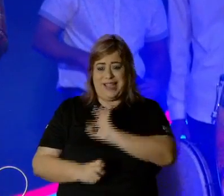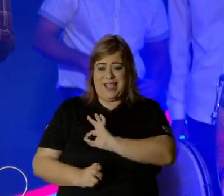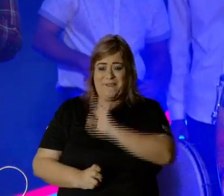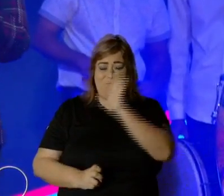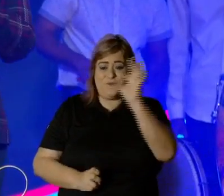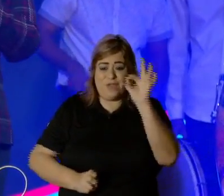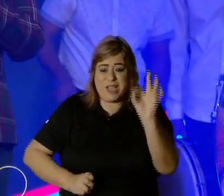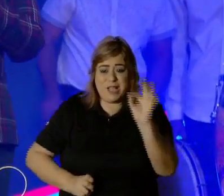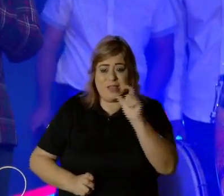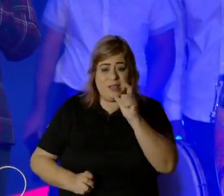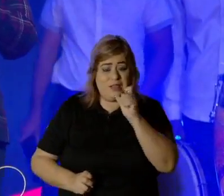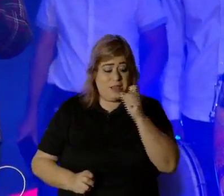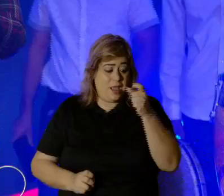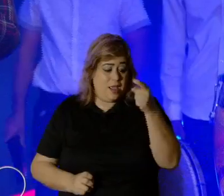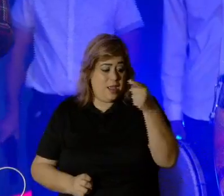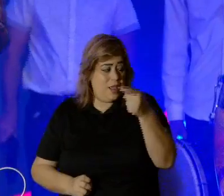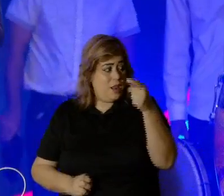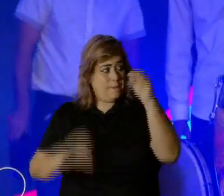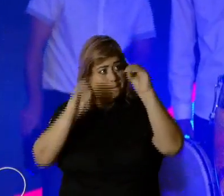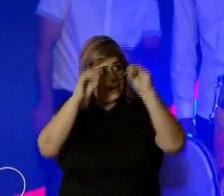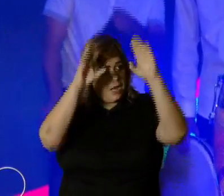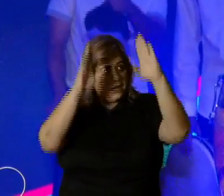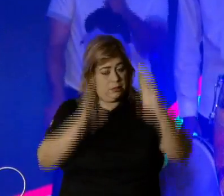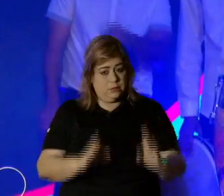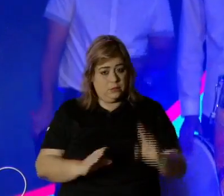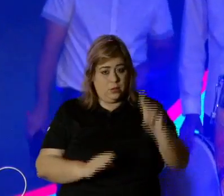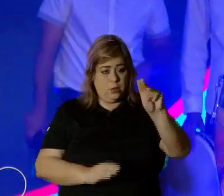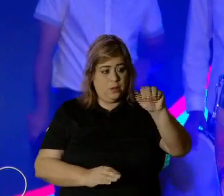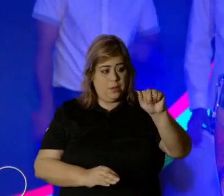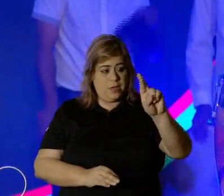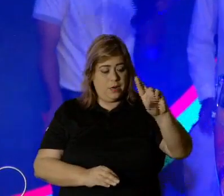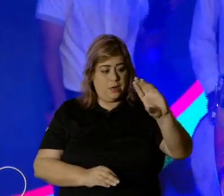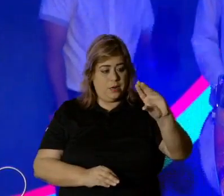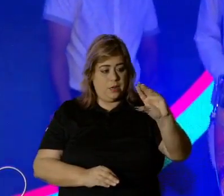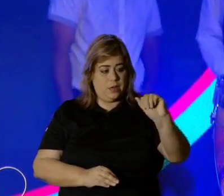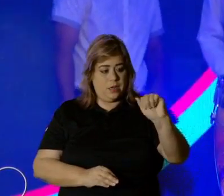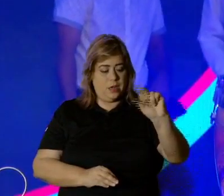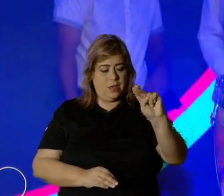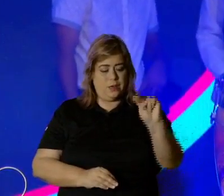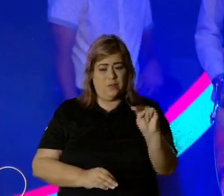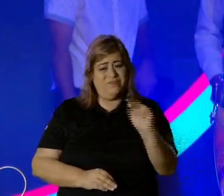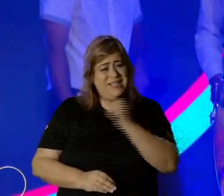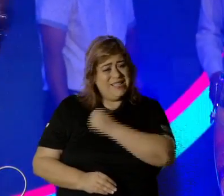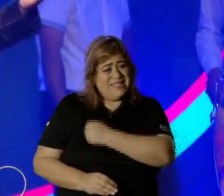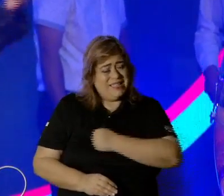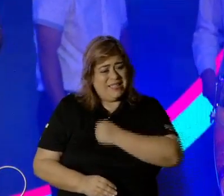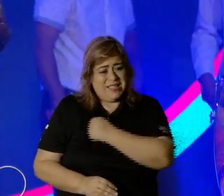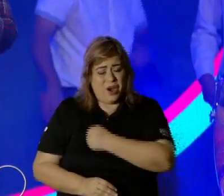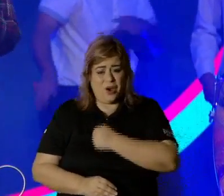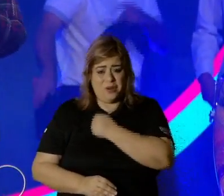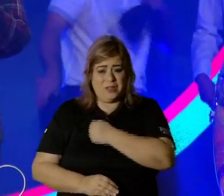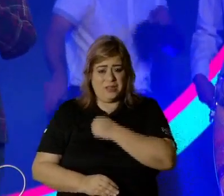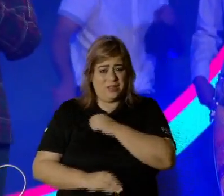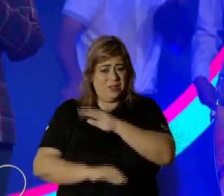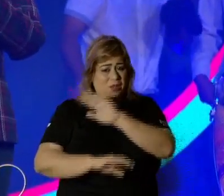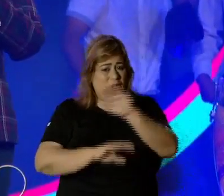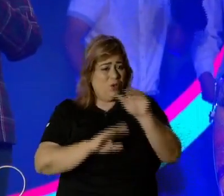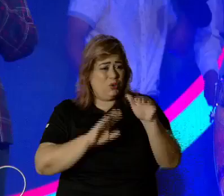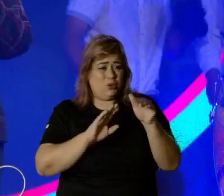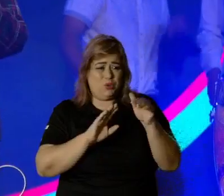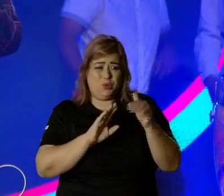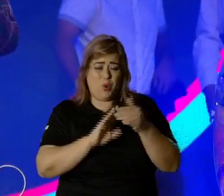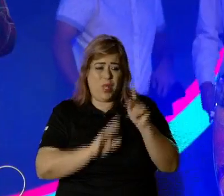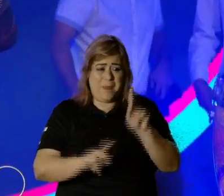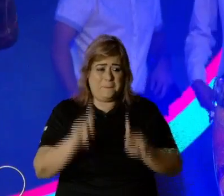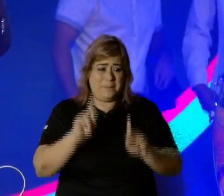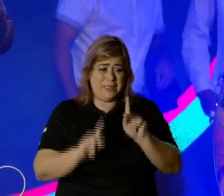era Él, y lo fue Él, y lo seguirá haciendo. Así que nuestras condolencias para todos los que tienen una separación